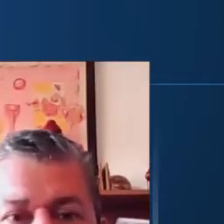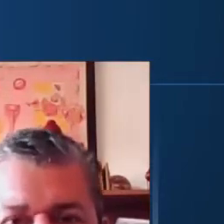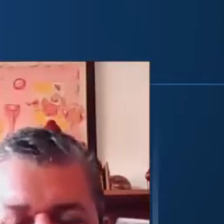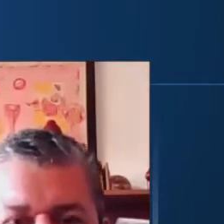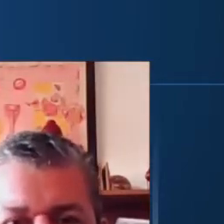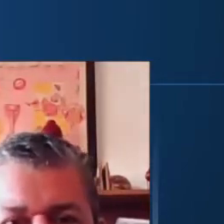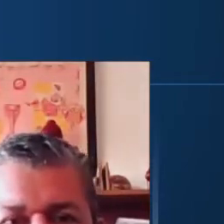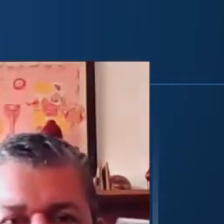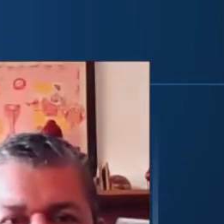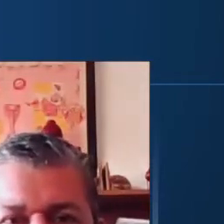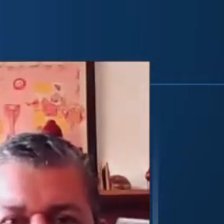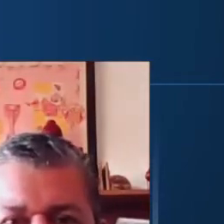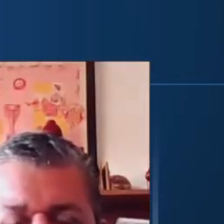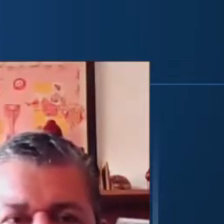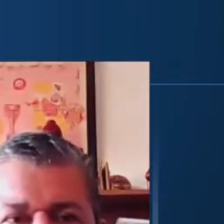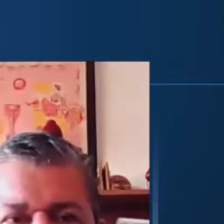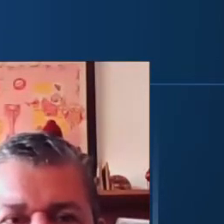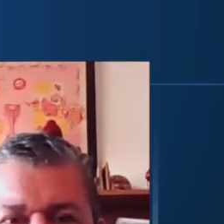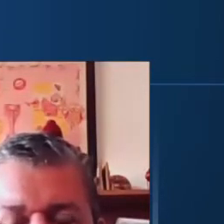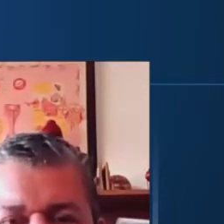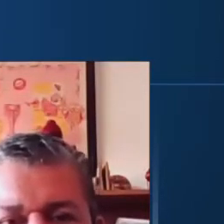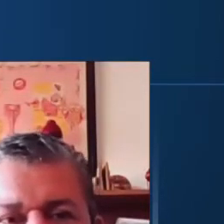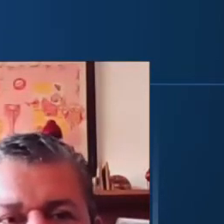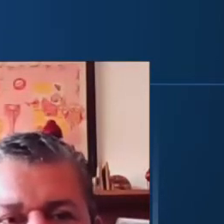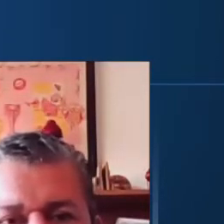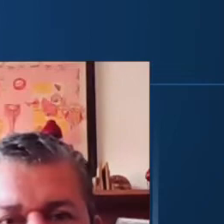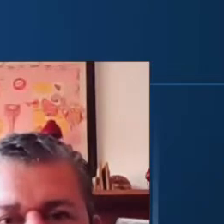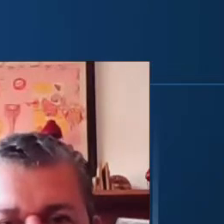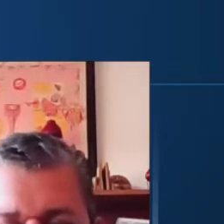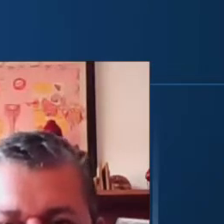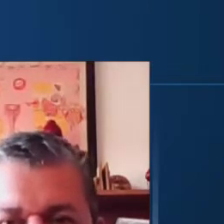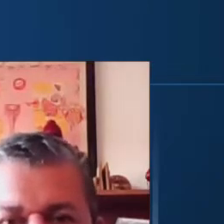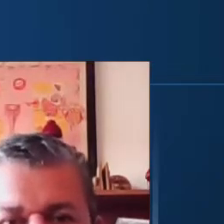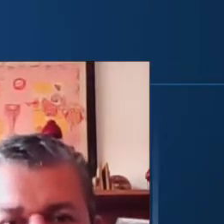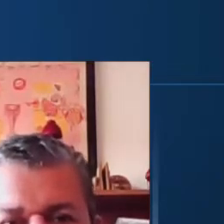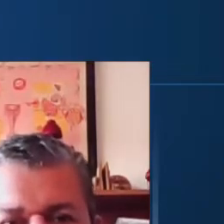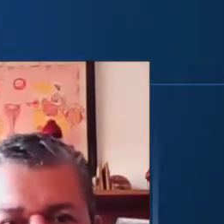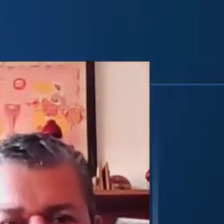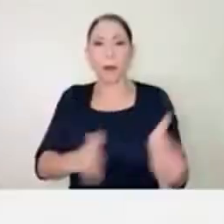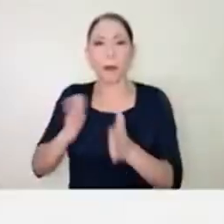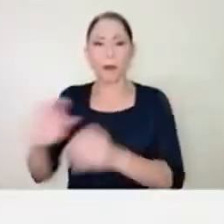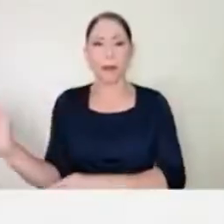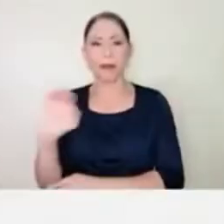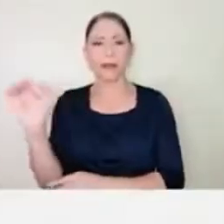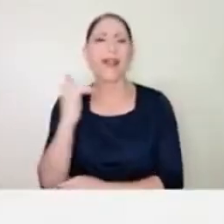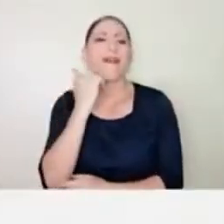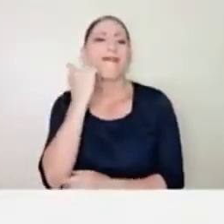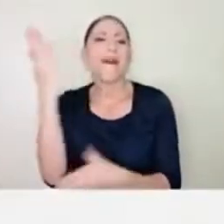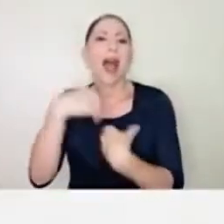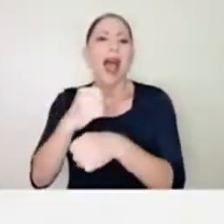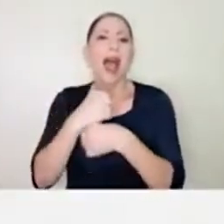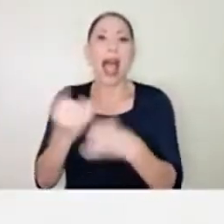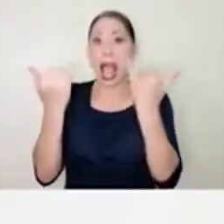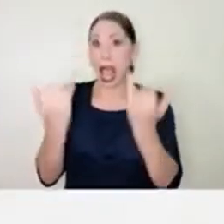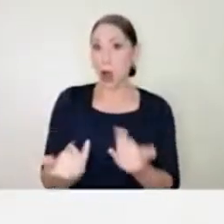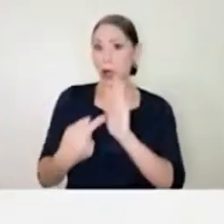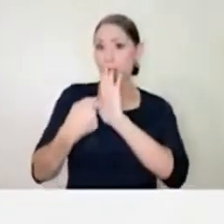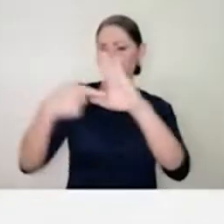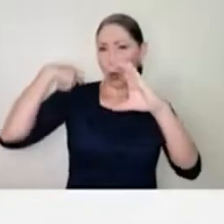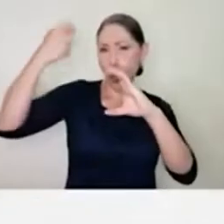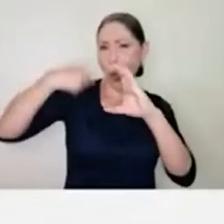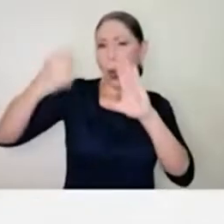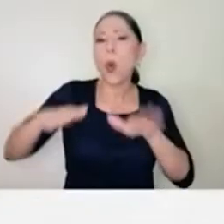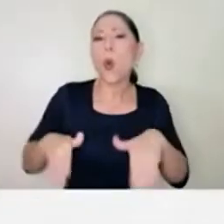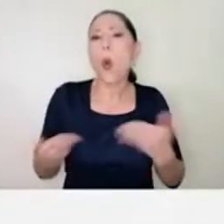es la participación. Para eso se ha dispuesto también una aplicación en las plataformas de Android y